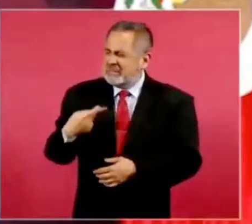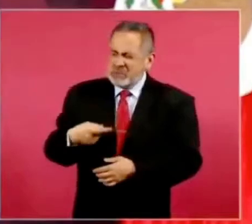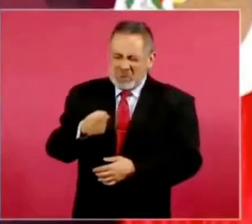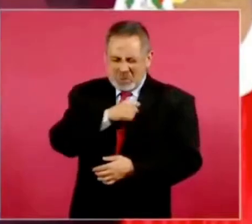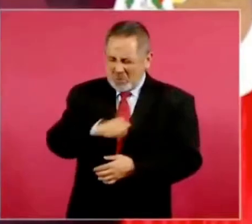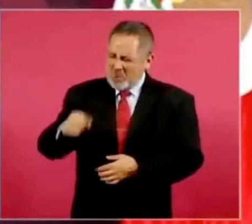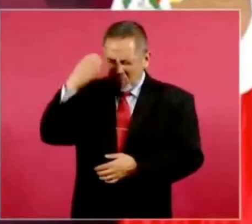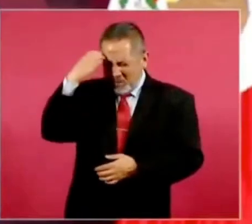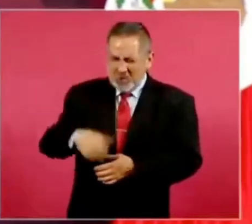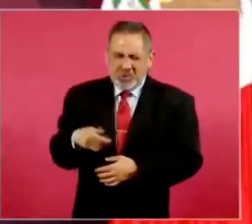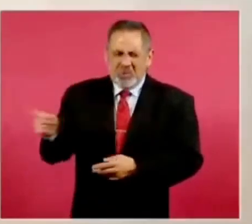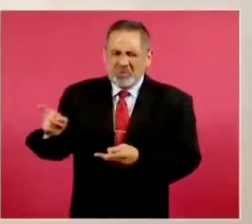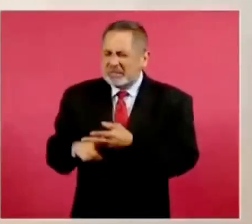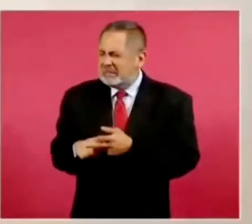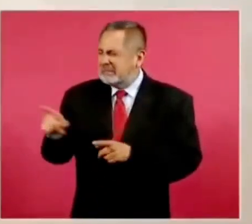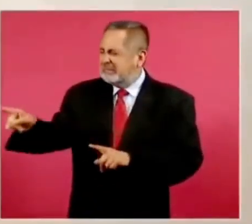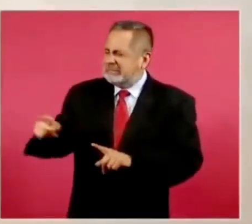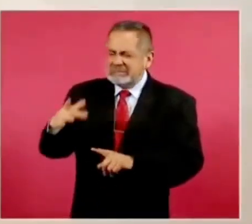malísimo,